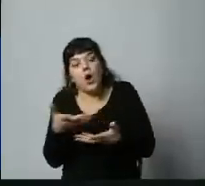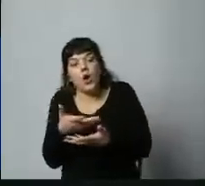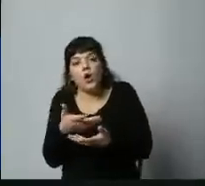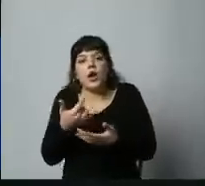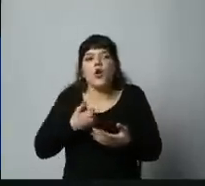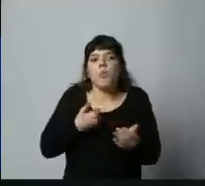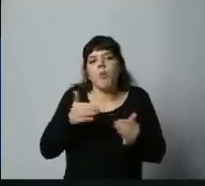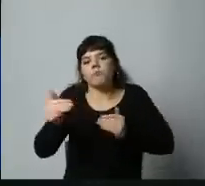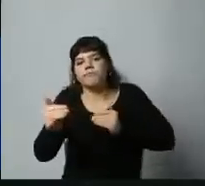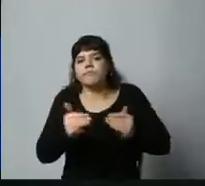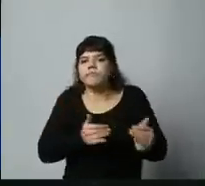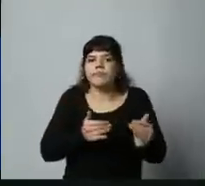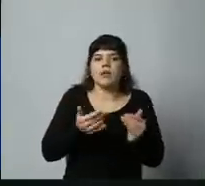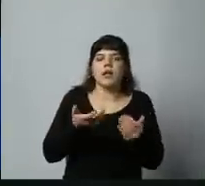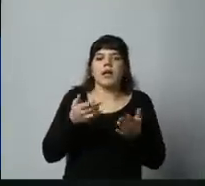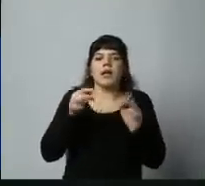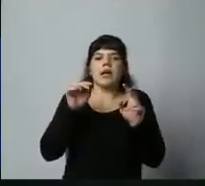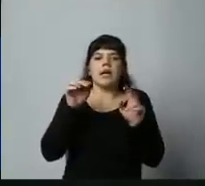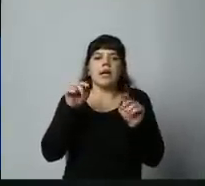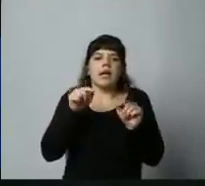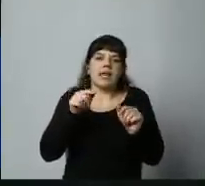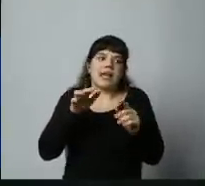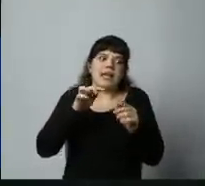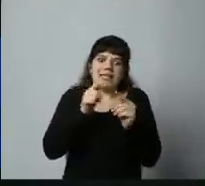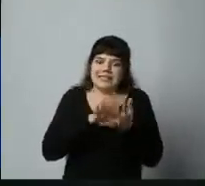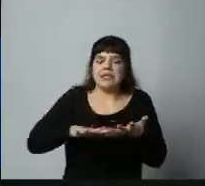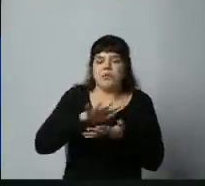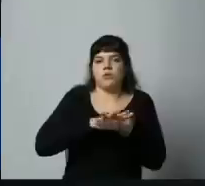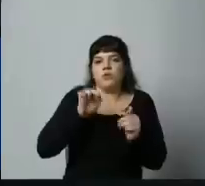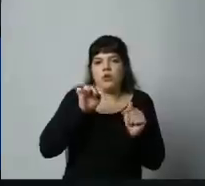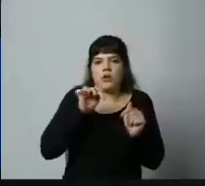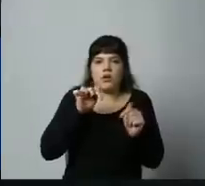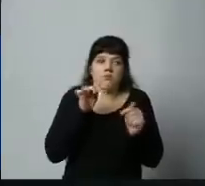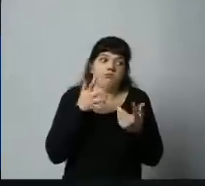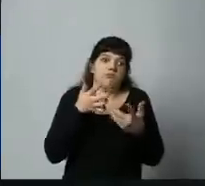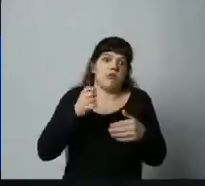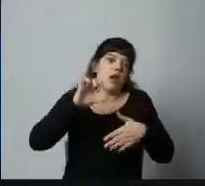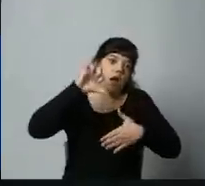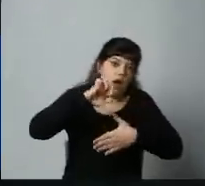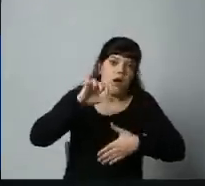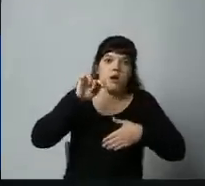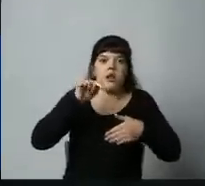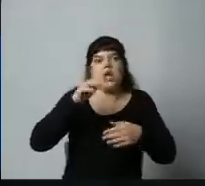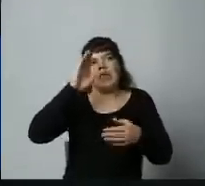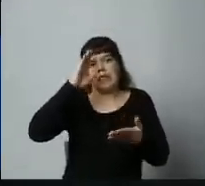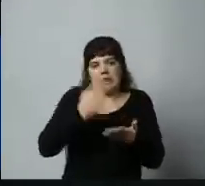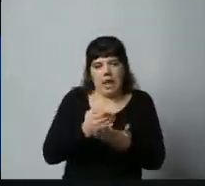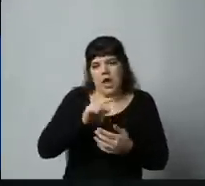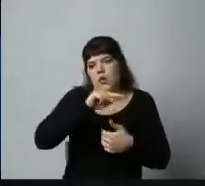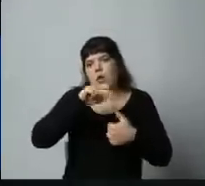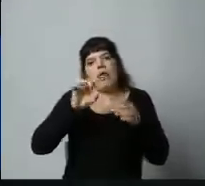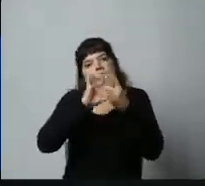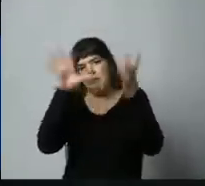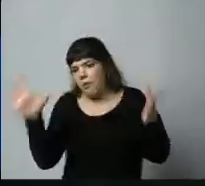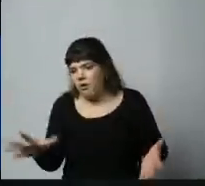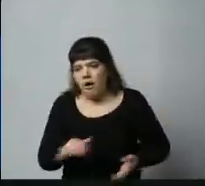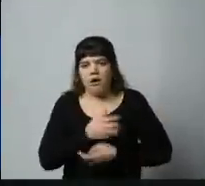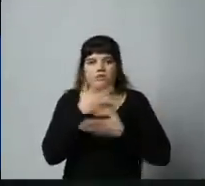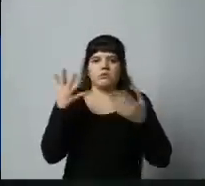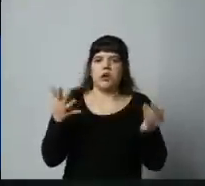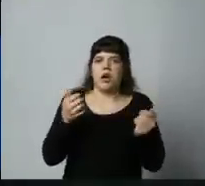Cómo se ubica justamente en esas oleadas que ha recorrido la región y corre con dictaduras democracia